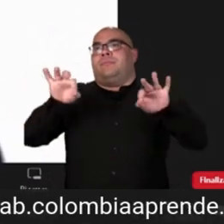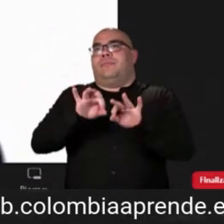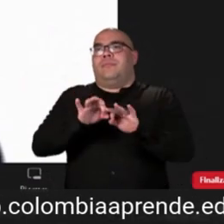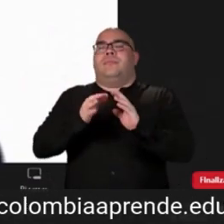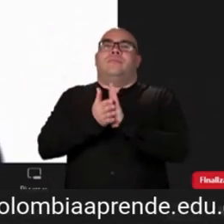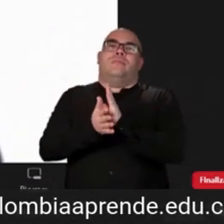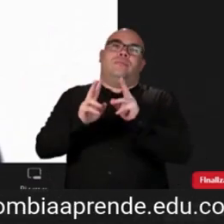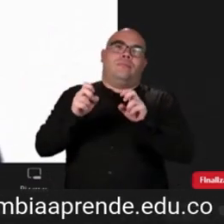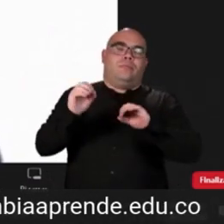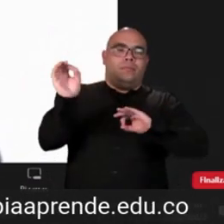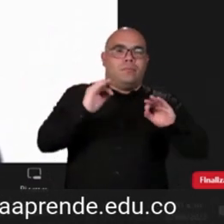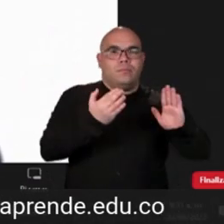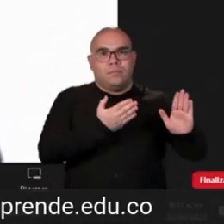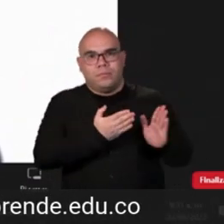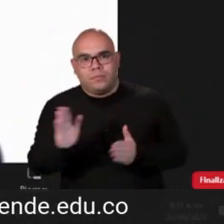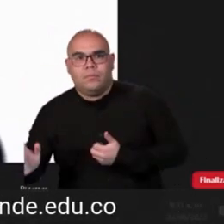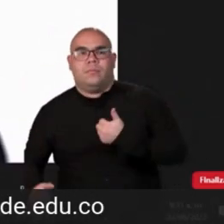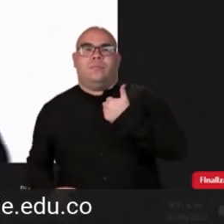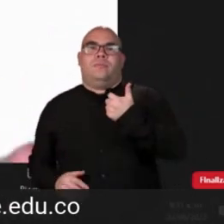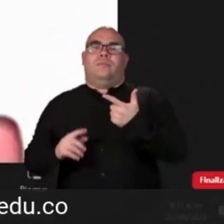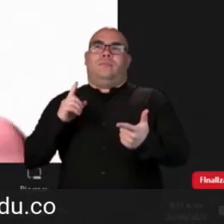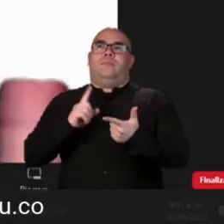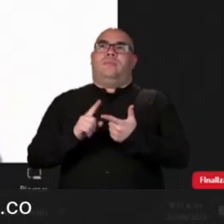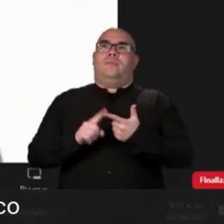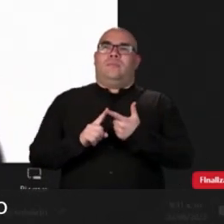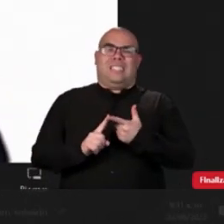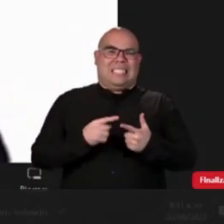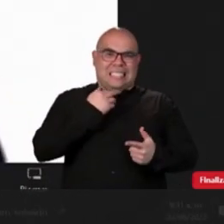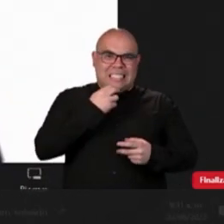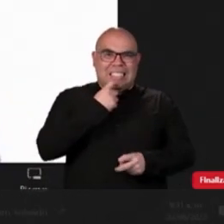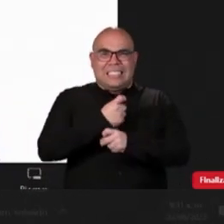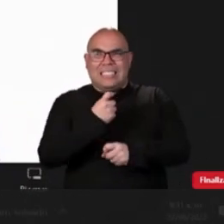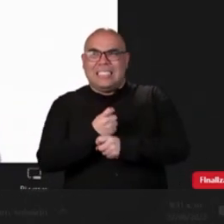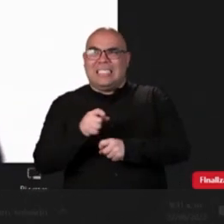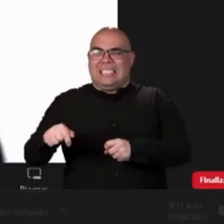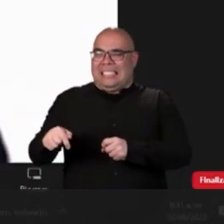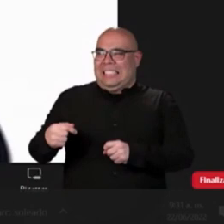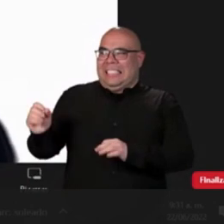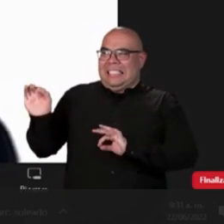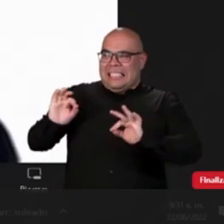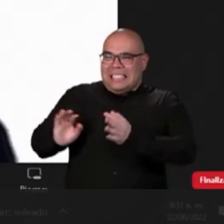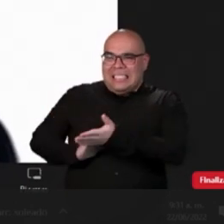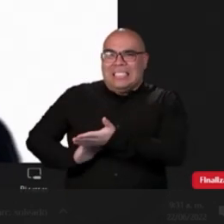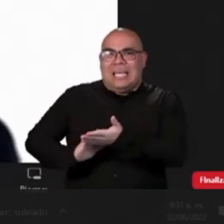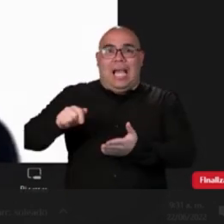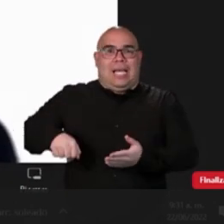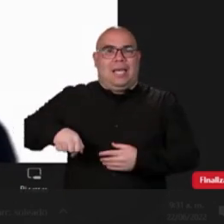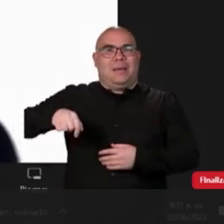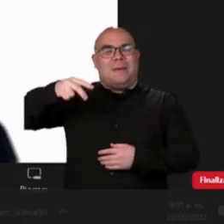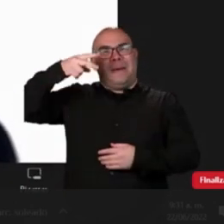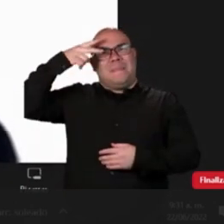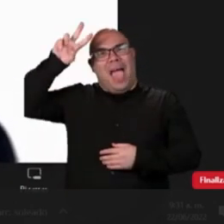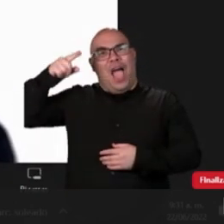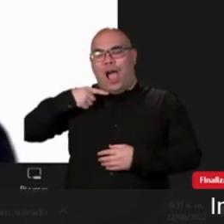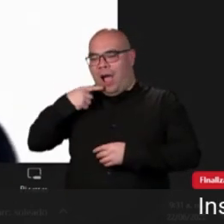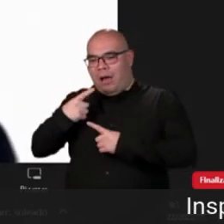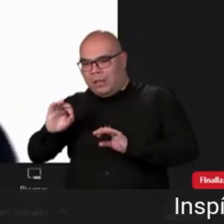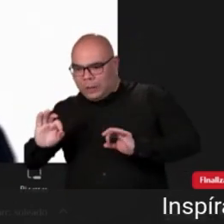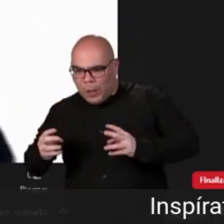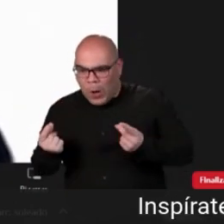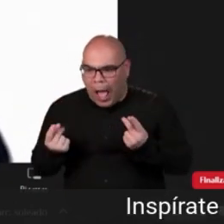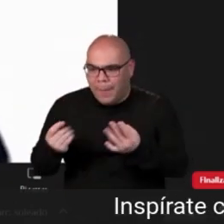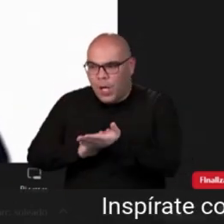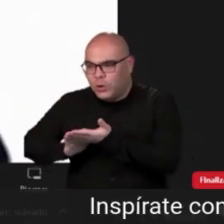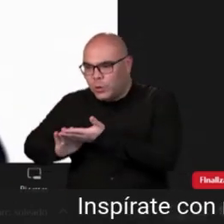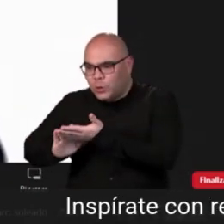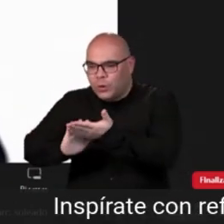de planeación, de apagar algunos incendios, como decimos acá en México, y tenemos que proteger un